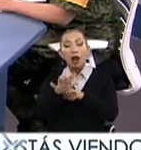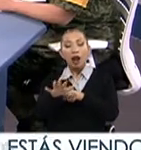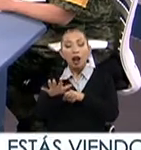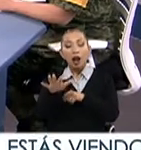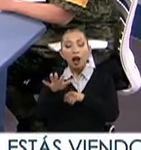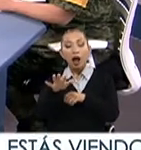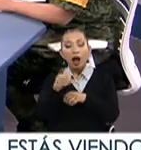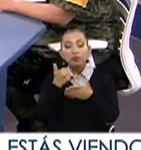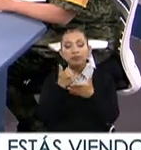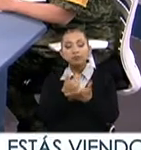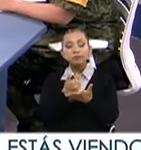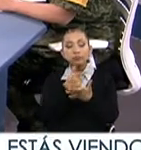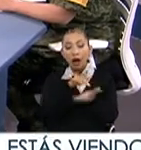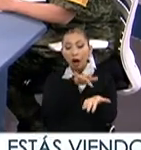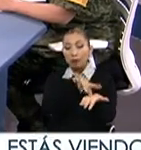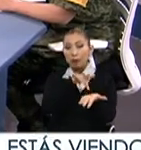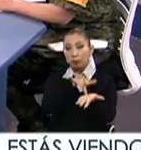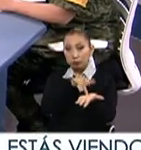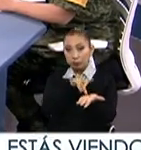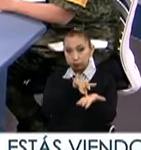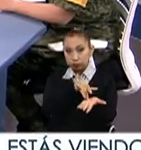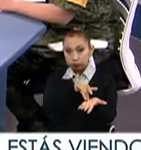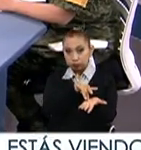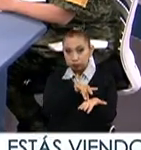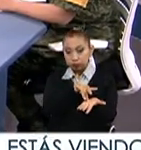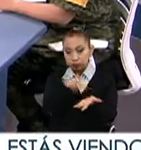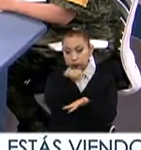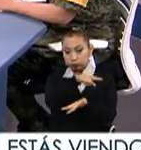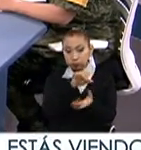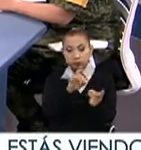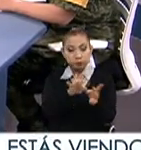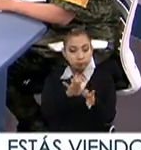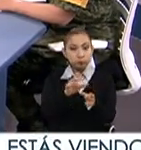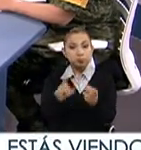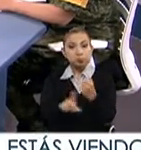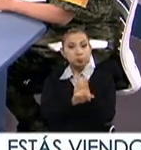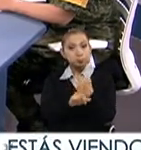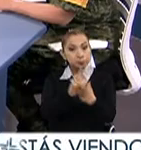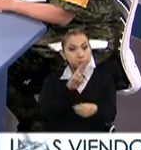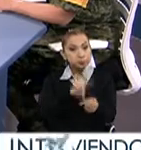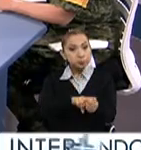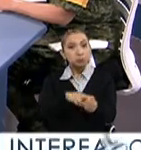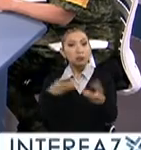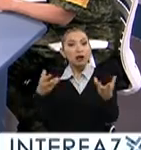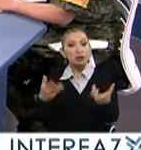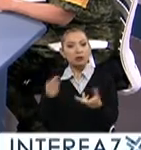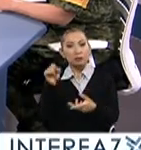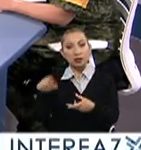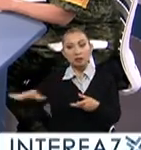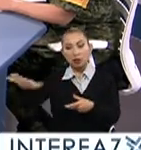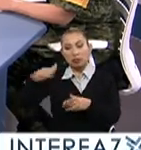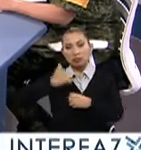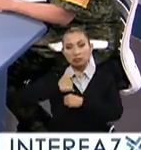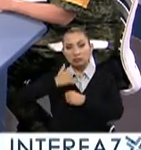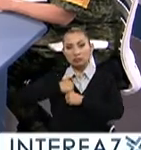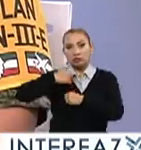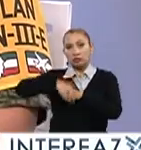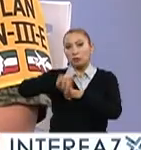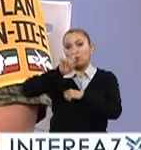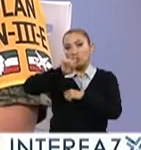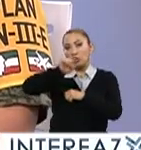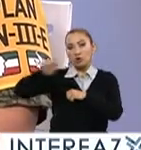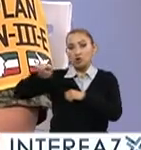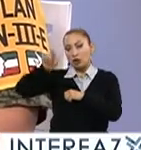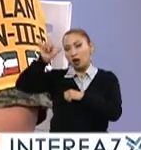fuerza de apoyo a estas situaciones de desastre que se lleva a cabo en el campo militar